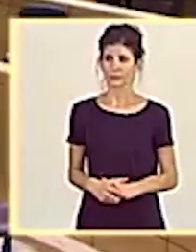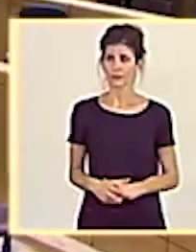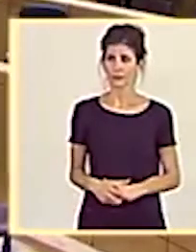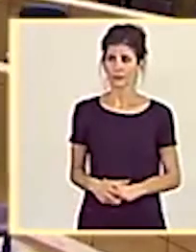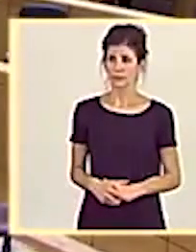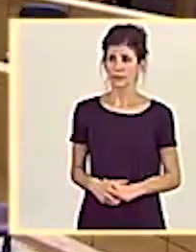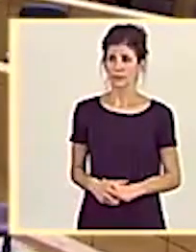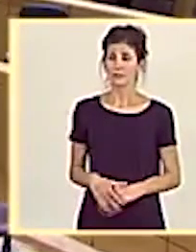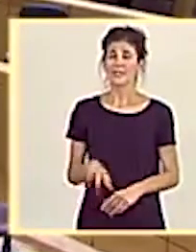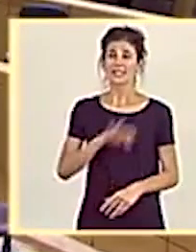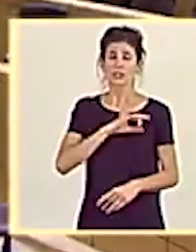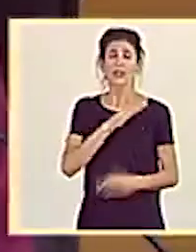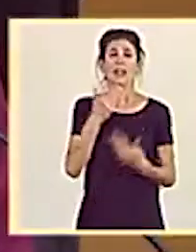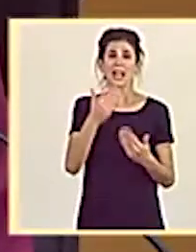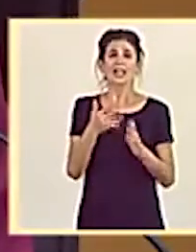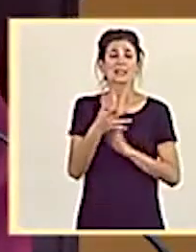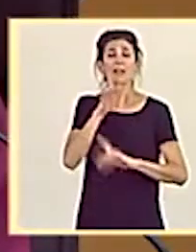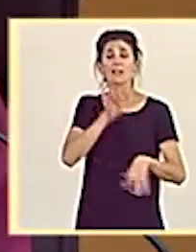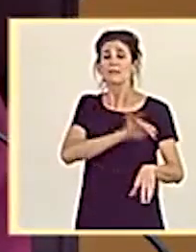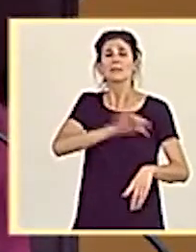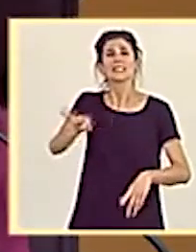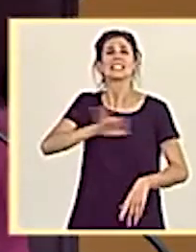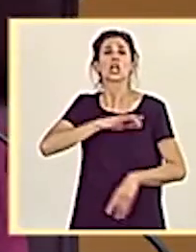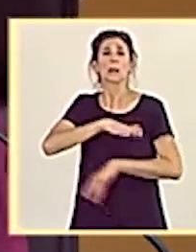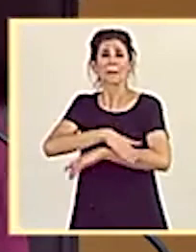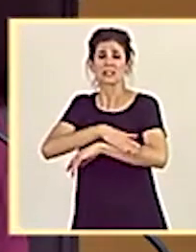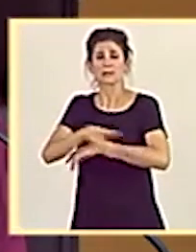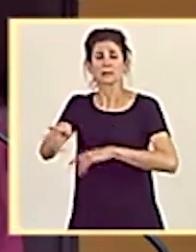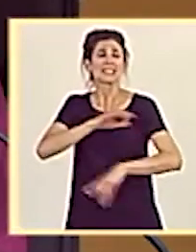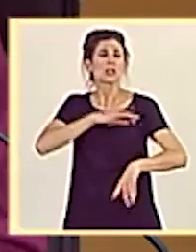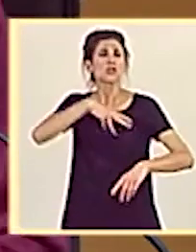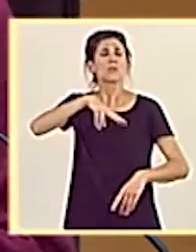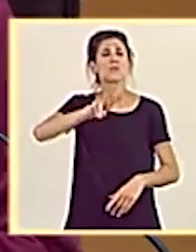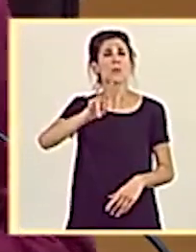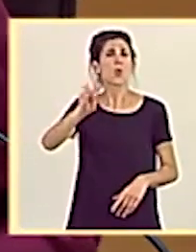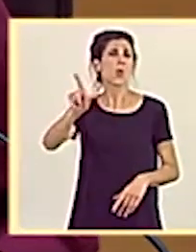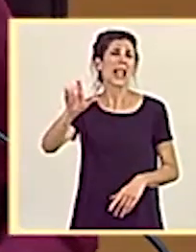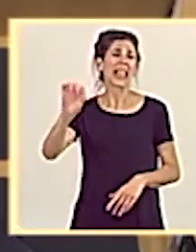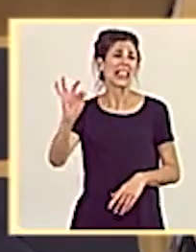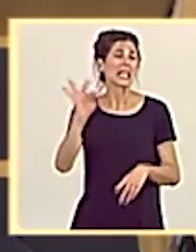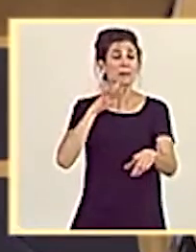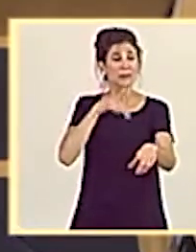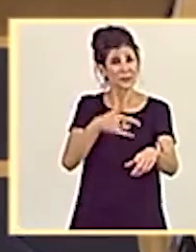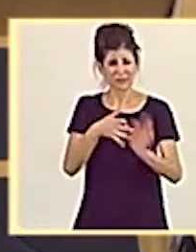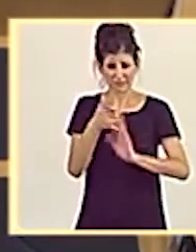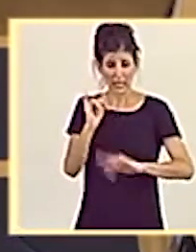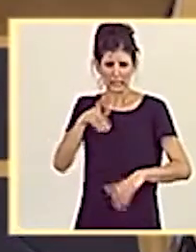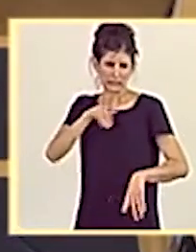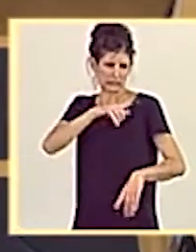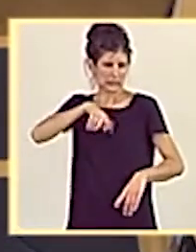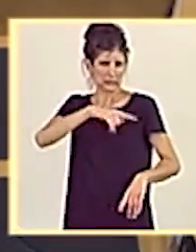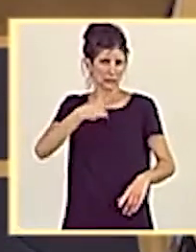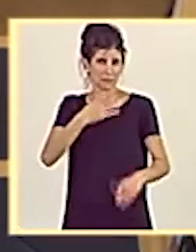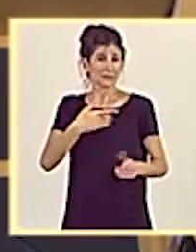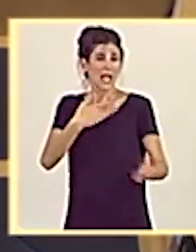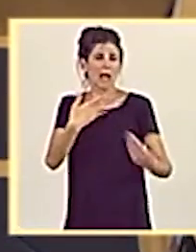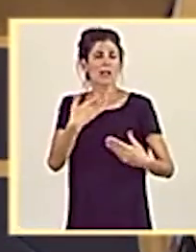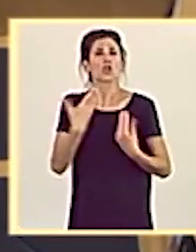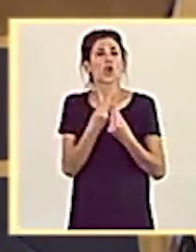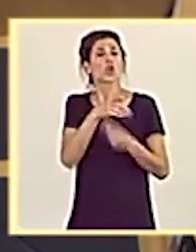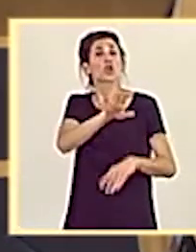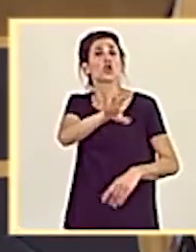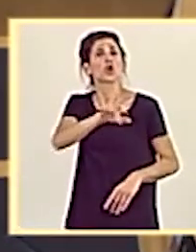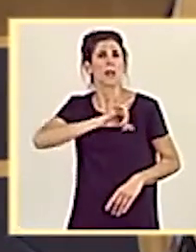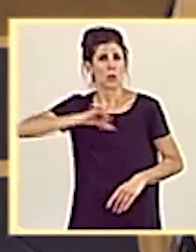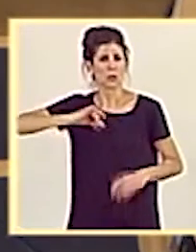Gracias, señoría. Tiene la palabra el señor ministro. Senador Mulet, nosotros estamos y yo estoy hablando con su comunidad autónoma. Yo